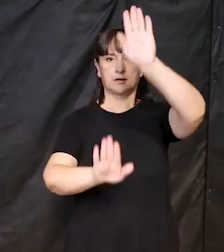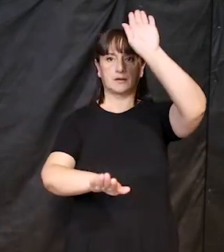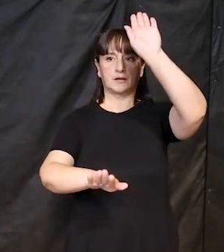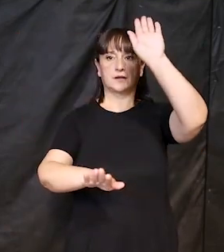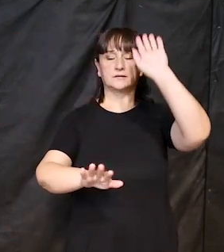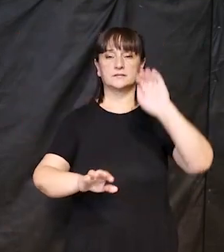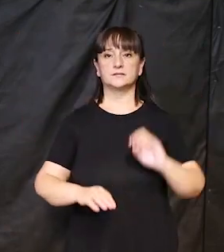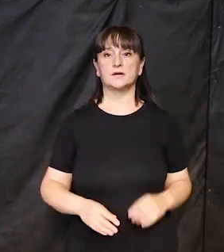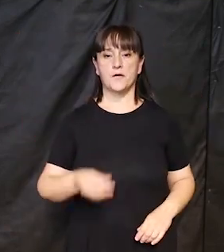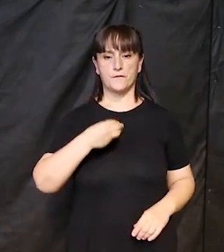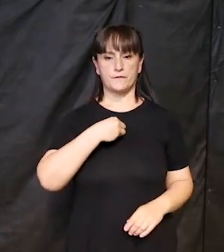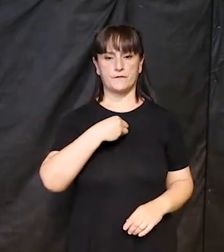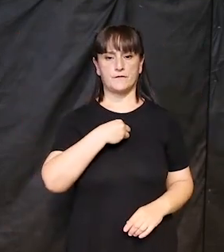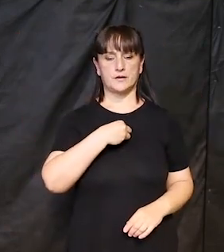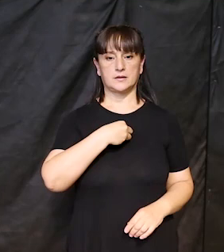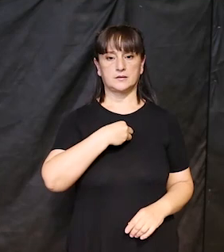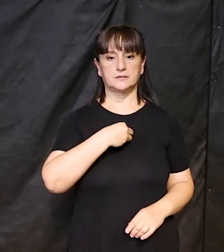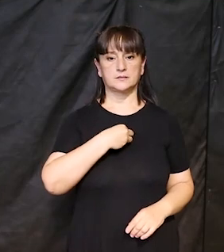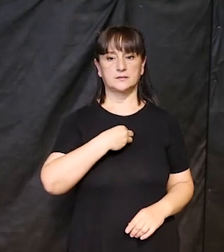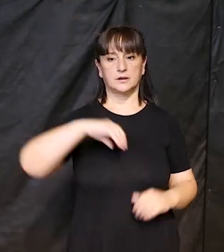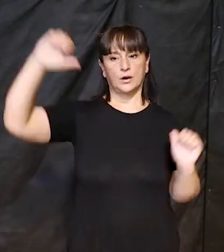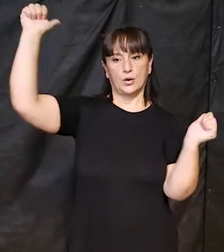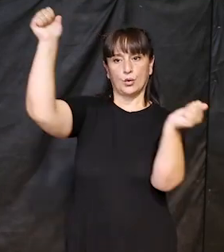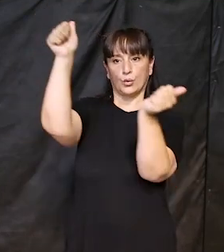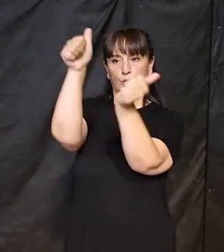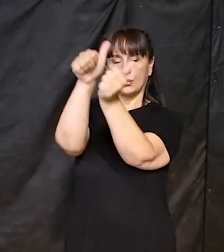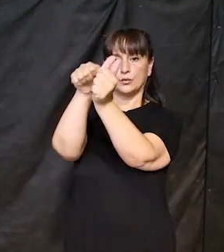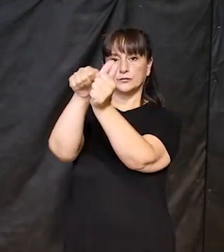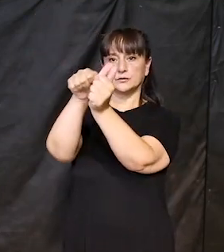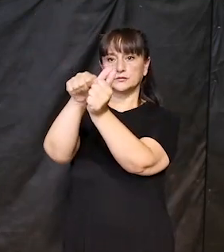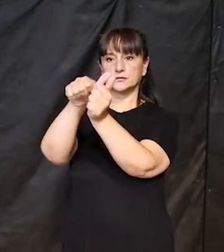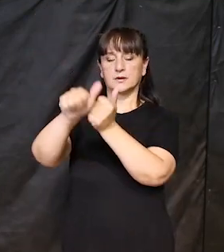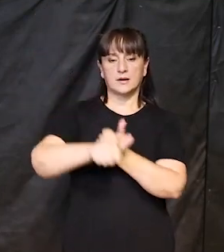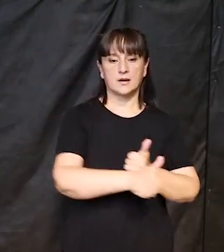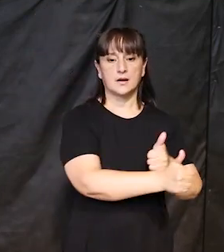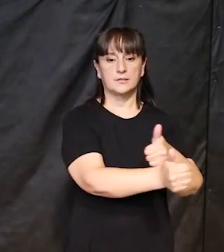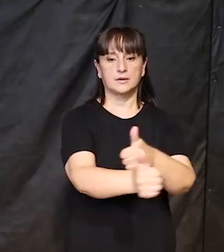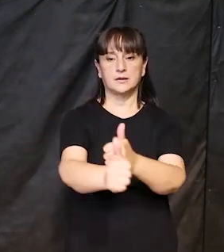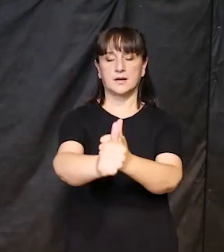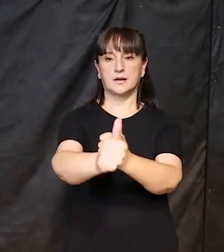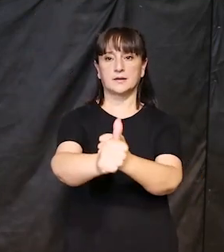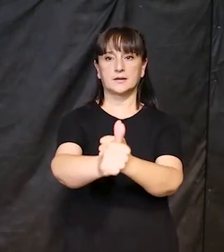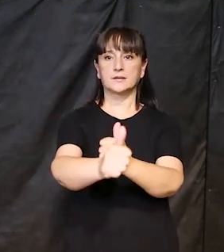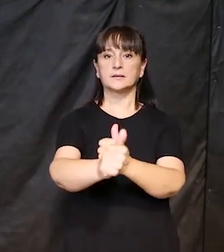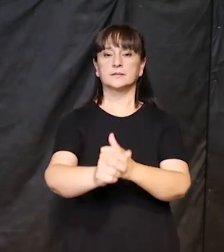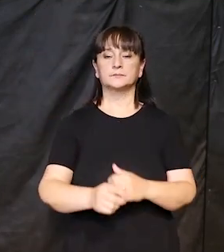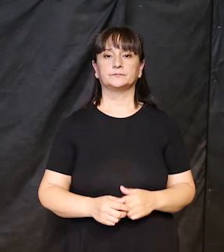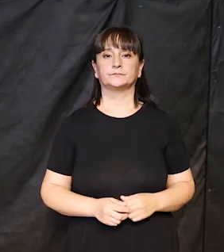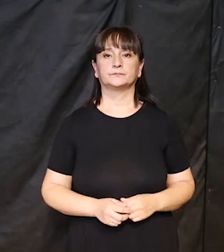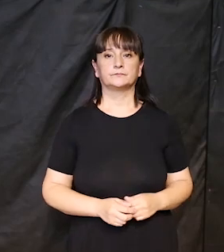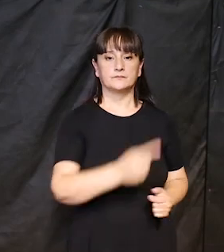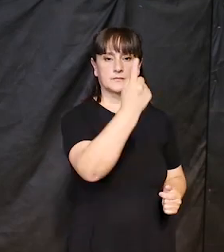gedion así lo pensó y dios le hizo a ver que no era la verdad con dios usted va a poder caminar y dios dice yo voy a estar